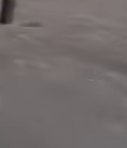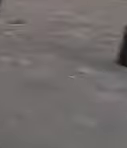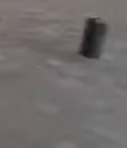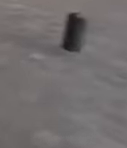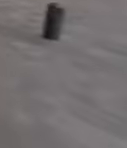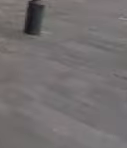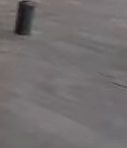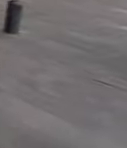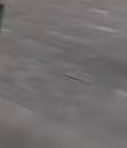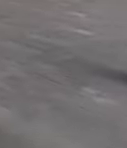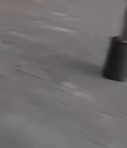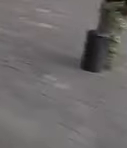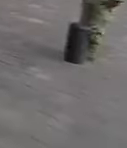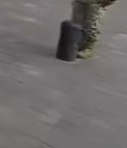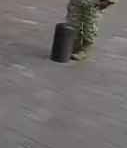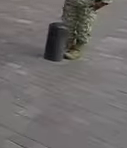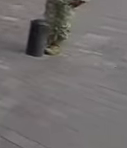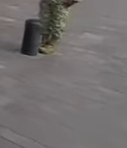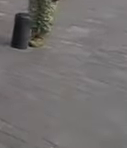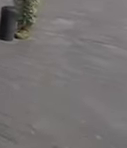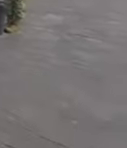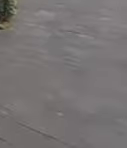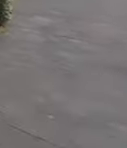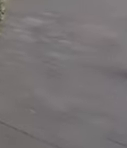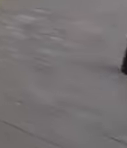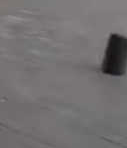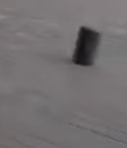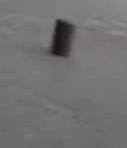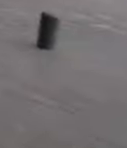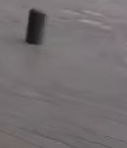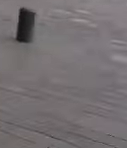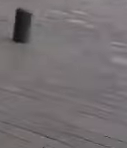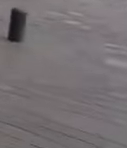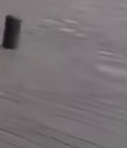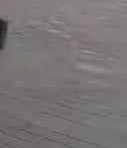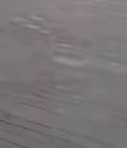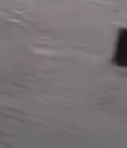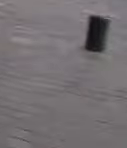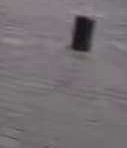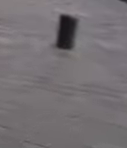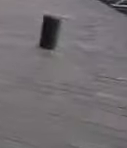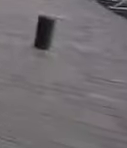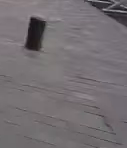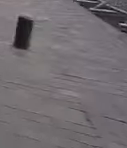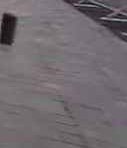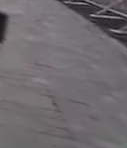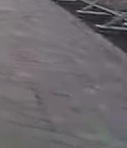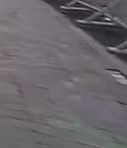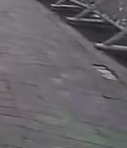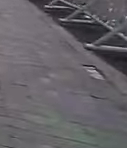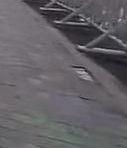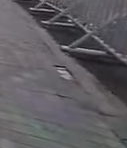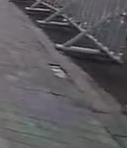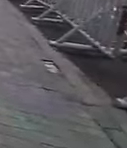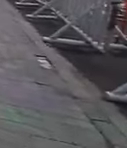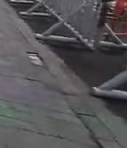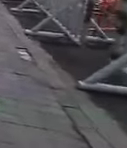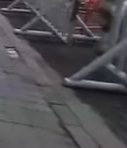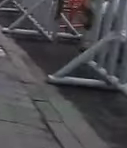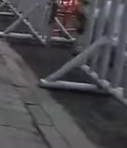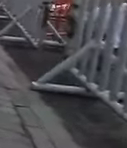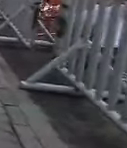Constitucional de los Estados Unidos Mexicanos, licenciado Andrés Manuel López Obrador, en compañía de su